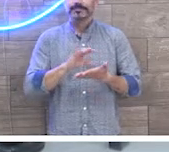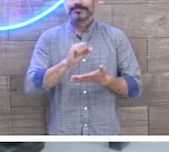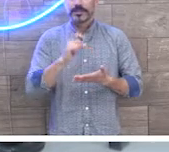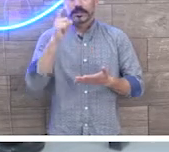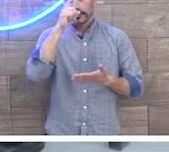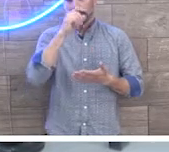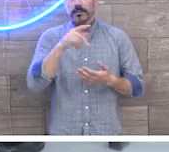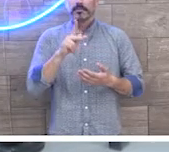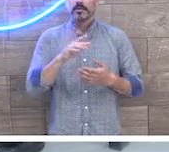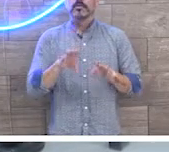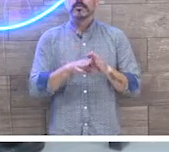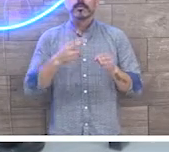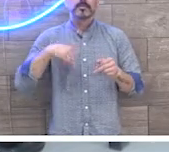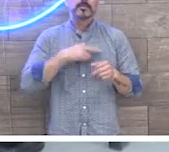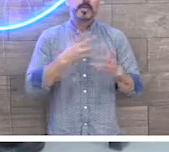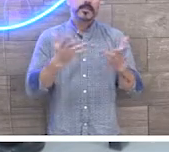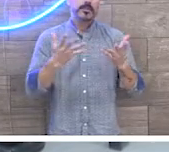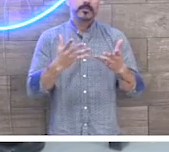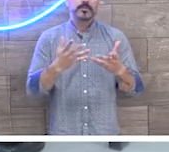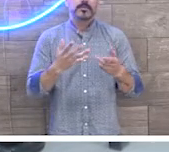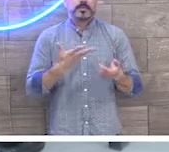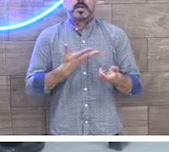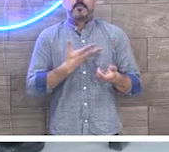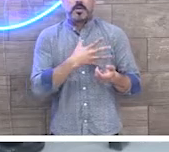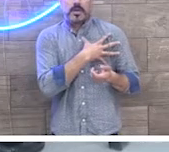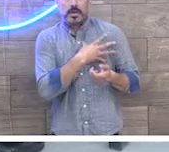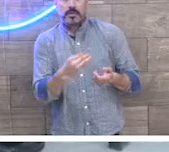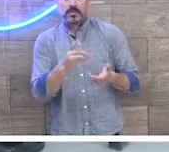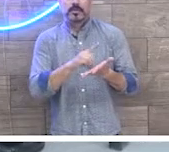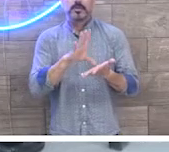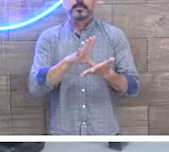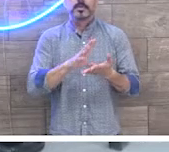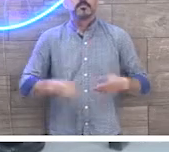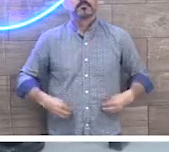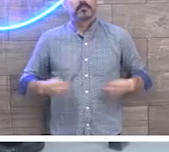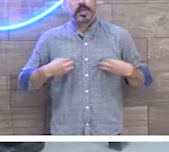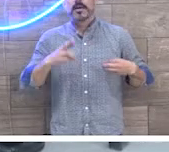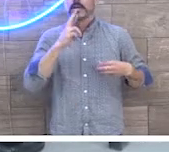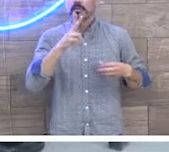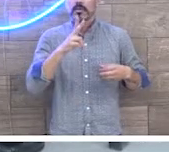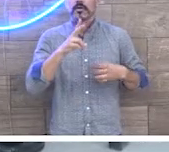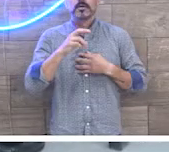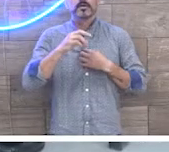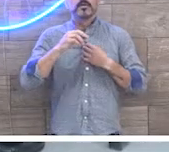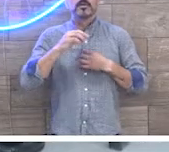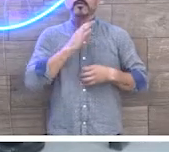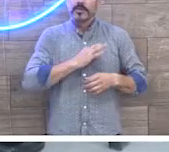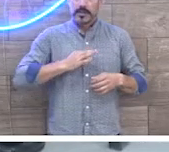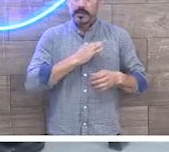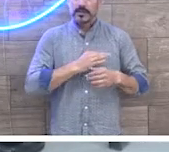que hacer para que ahora que tenemos un hijo con discapacidad, pues viva una vida más plena? Bueno, eso